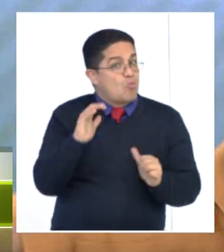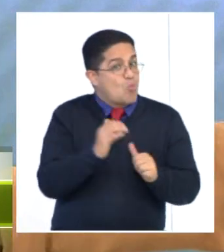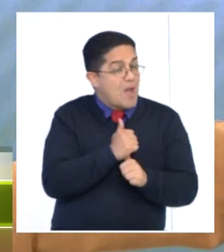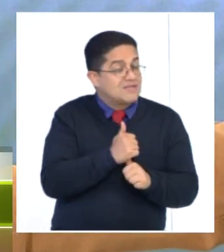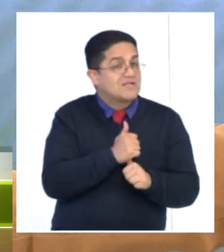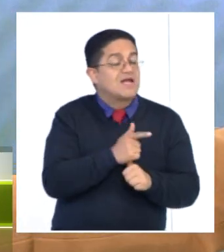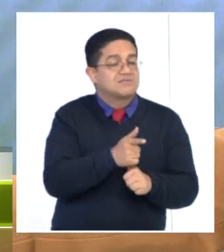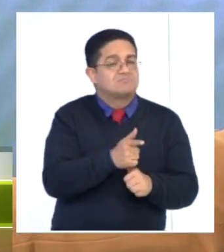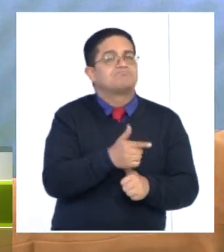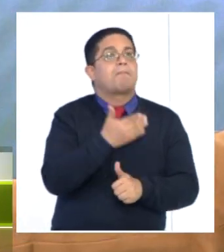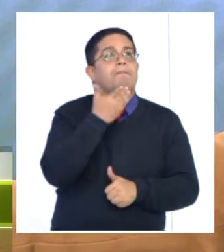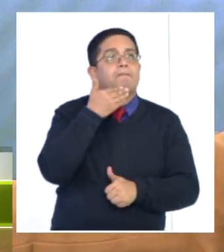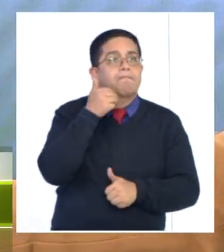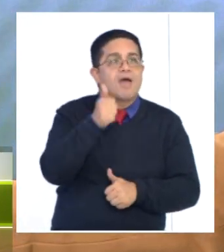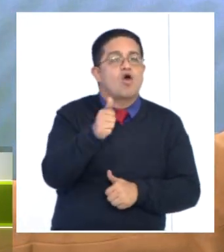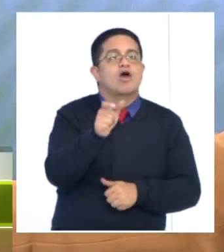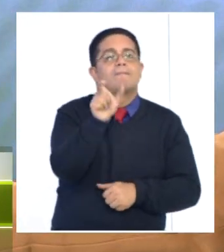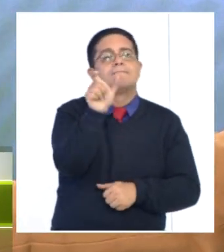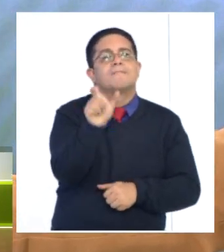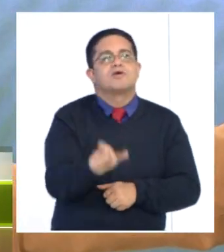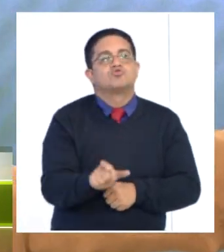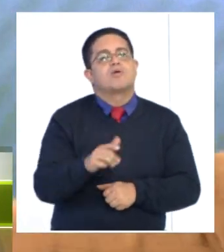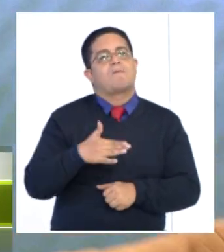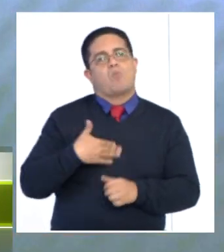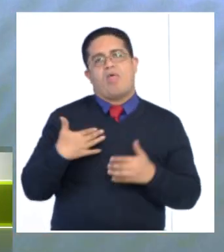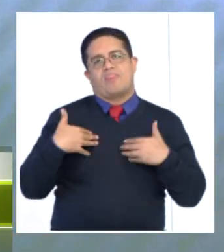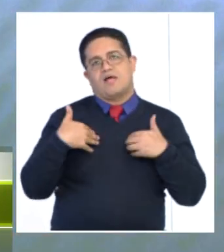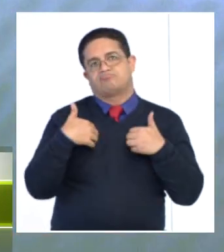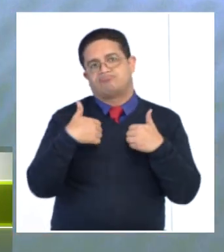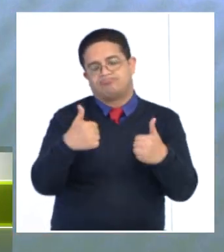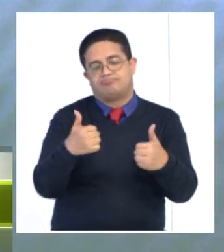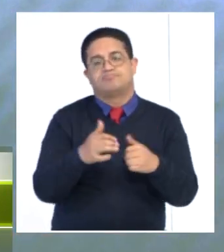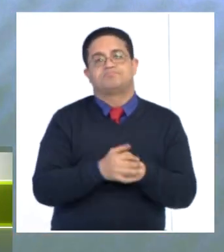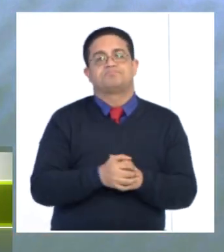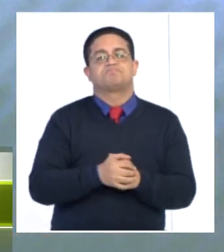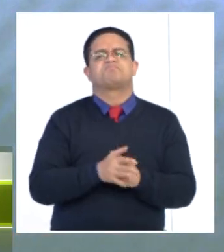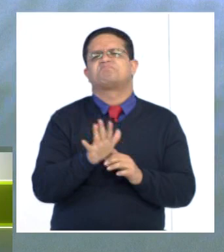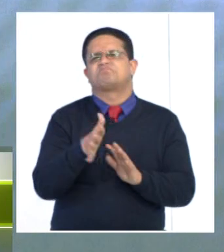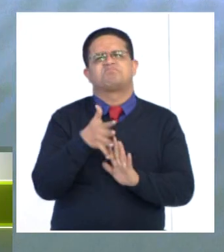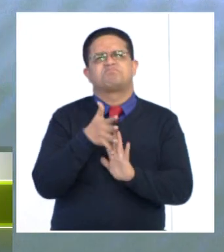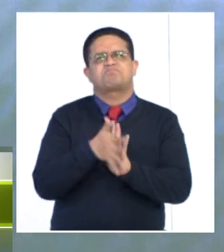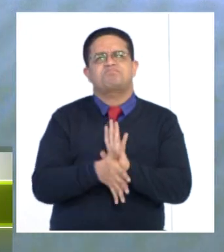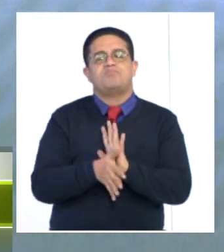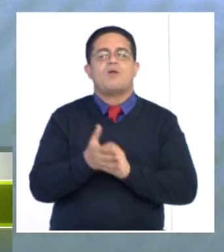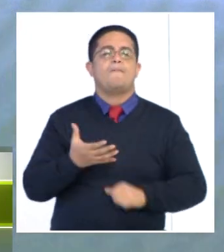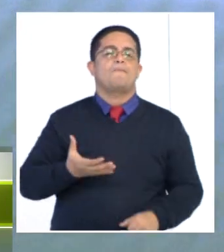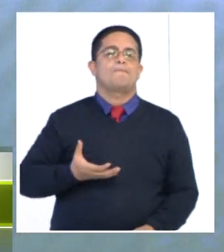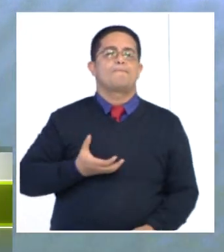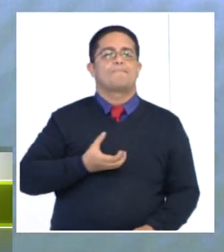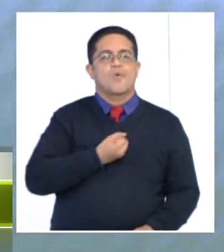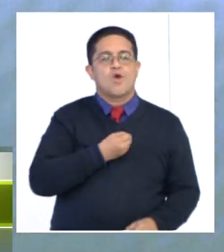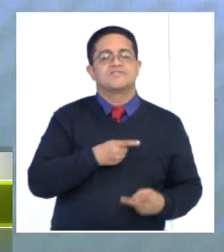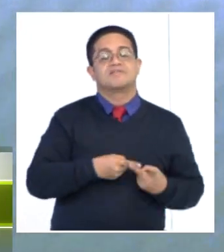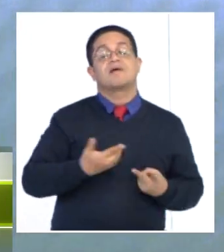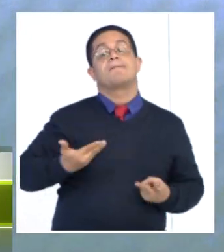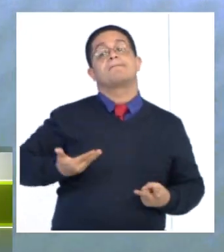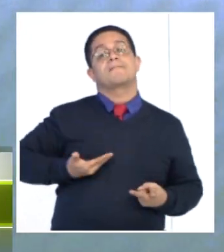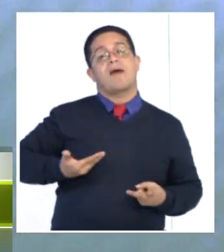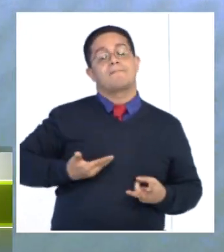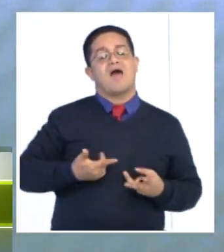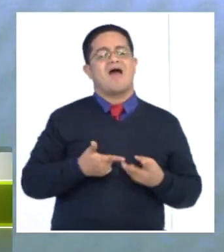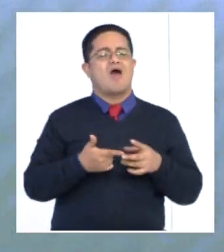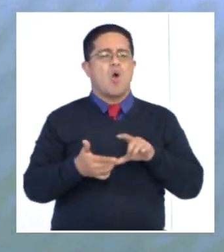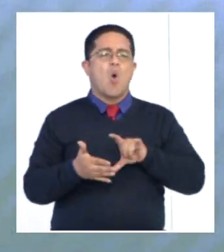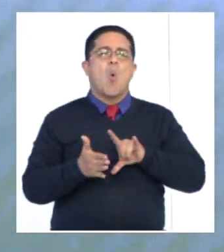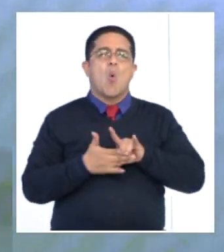es la probabilidad de que el paciente se cure. Particularmente pasa con próstata, con mama, cuello